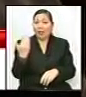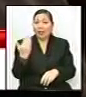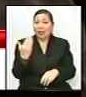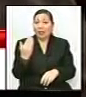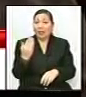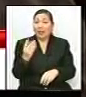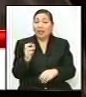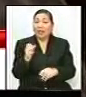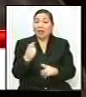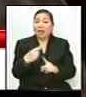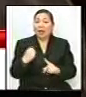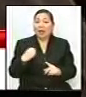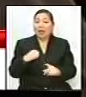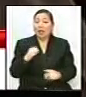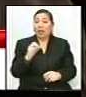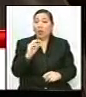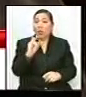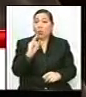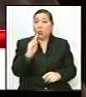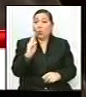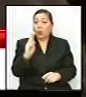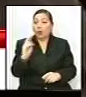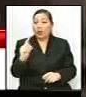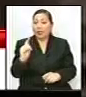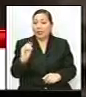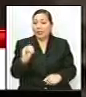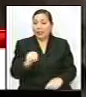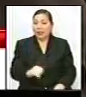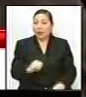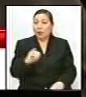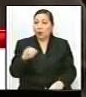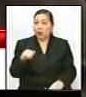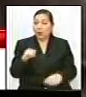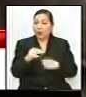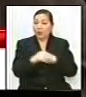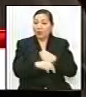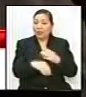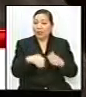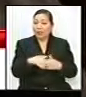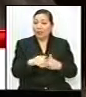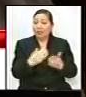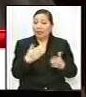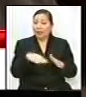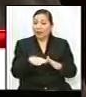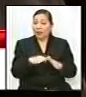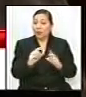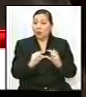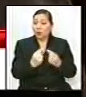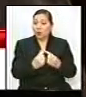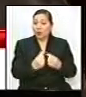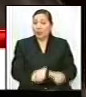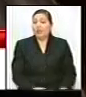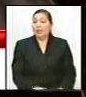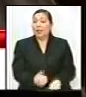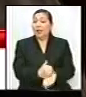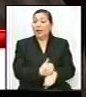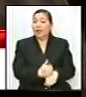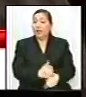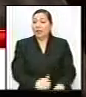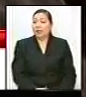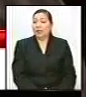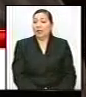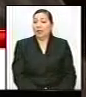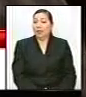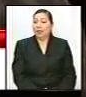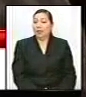quería preguntarle al señor presidente del Jurado Nacional de Elecciones si dentro de su gabinete de asesores se encuentra el señor